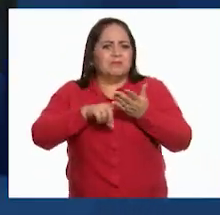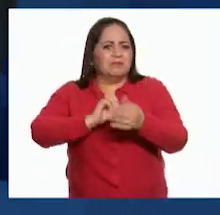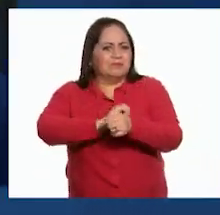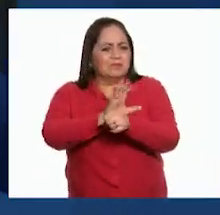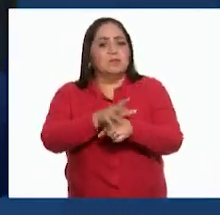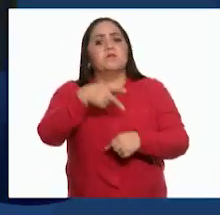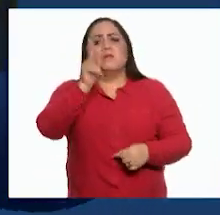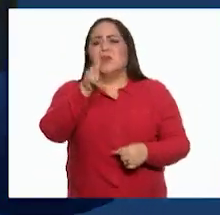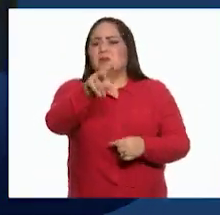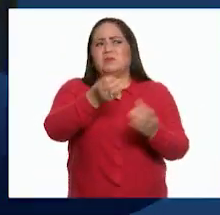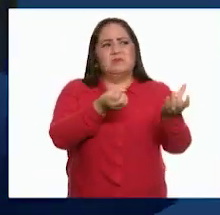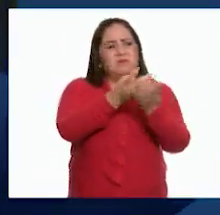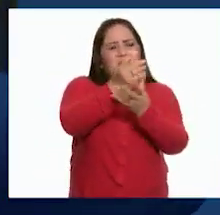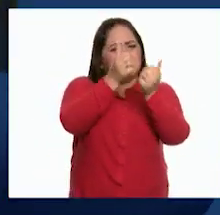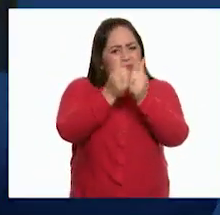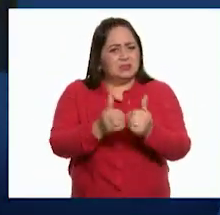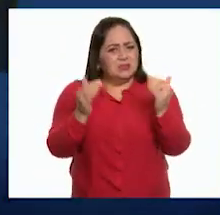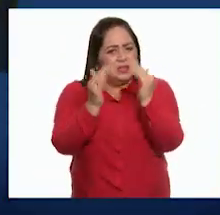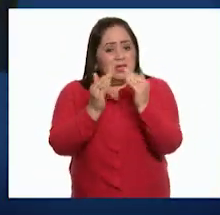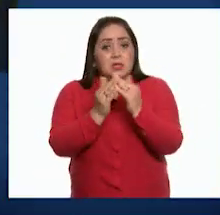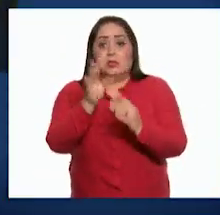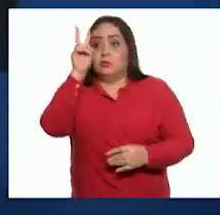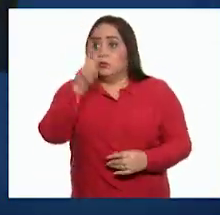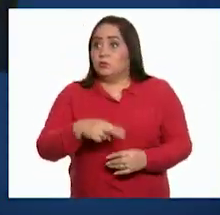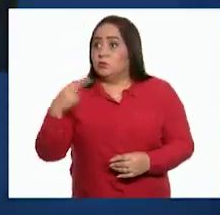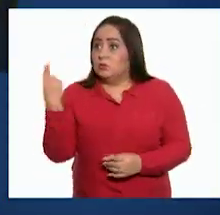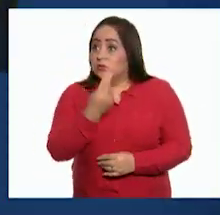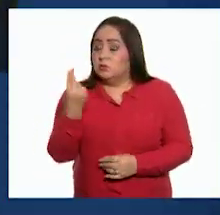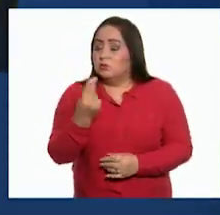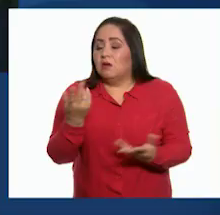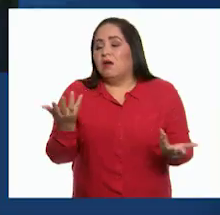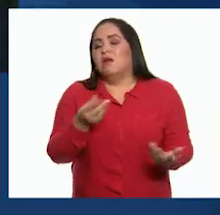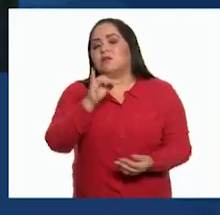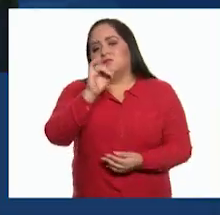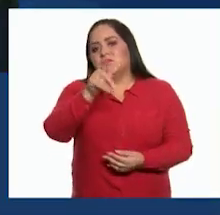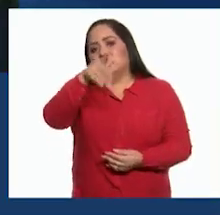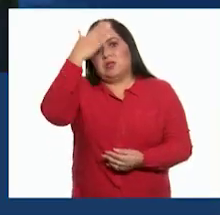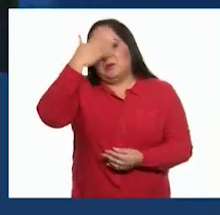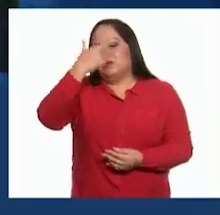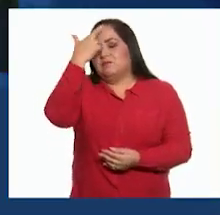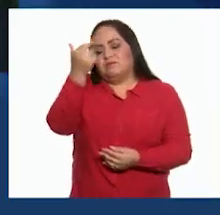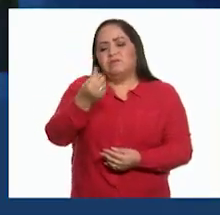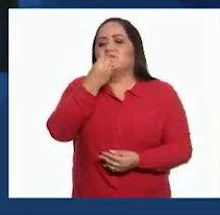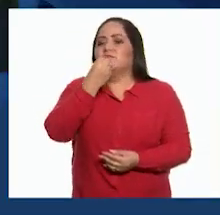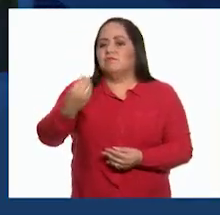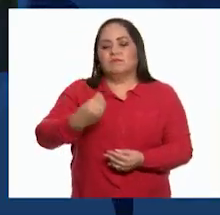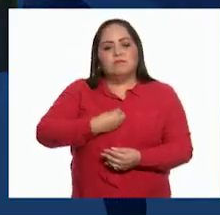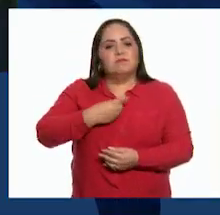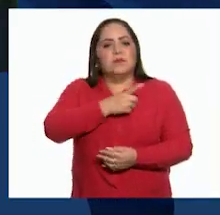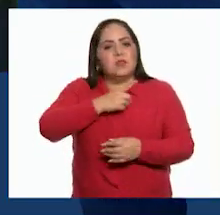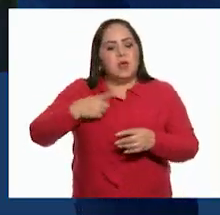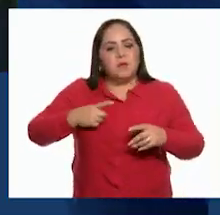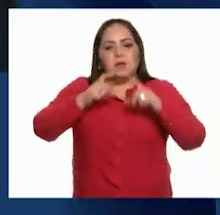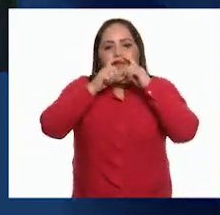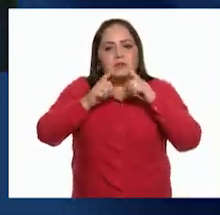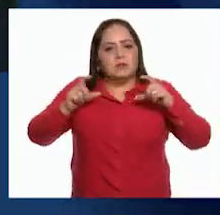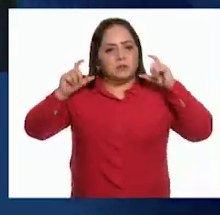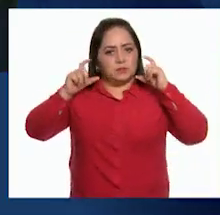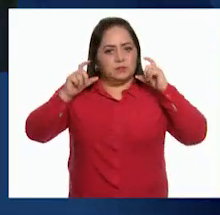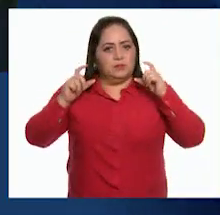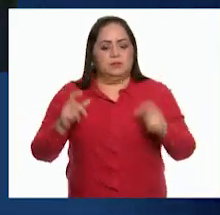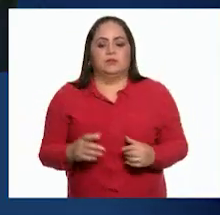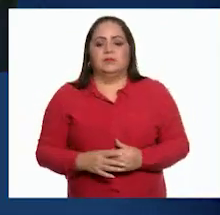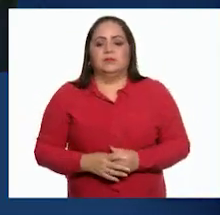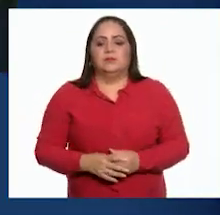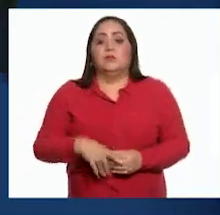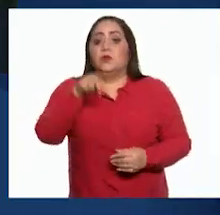Trata de no salir de casa a menos que sea muy necesario. Si lo haces, utiliza el